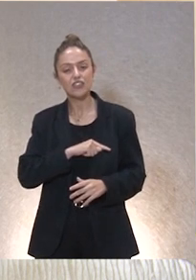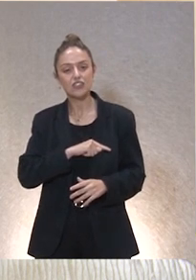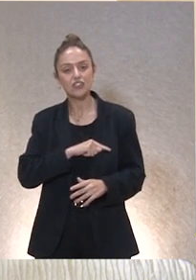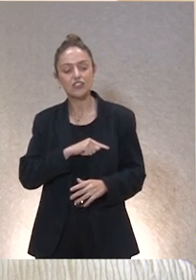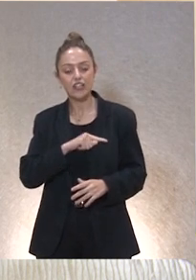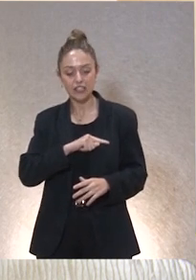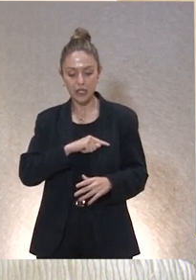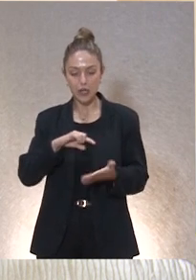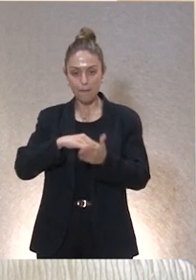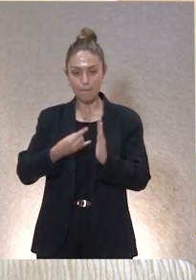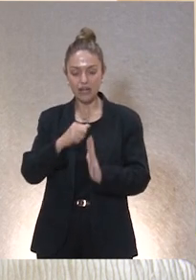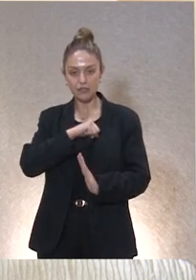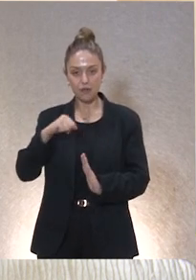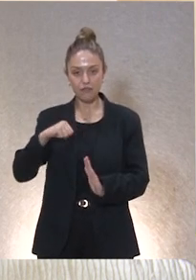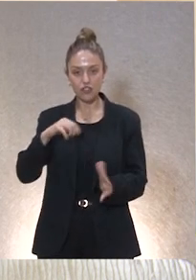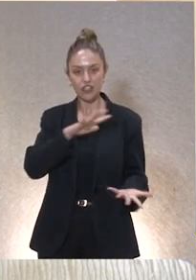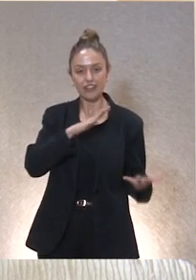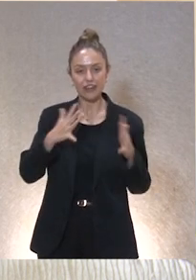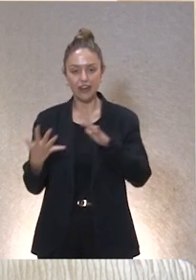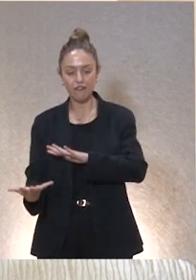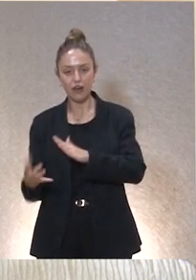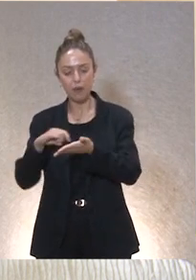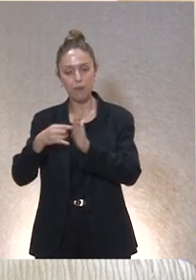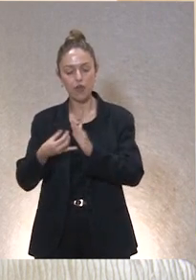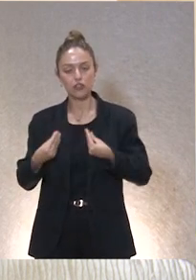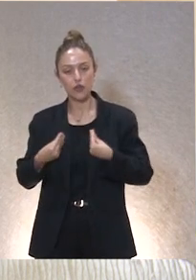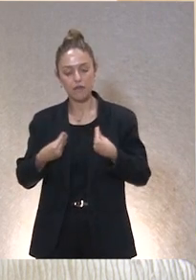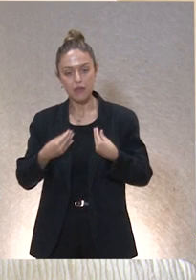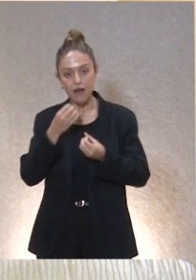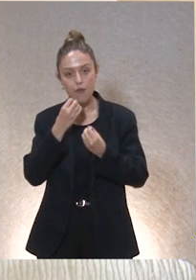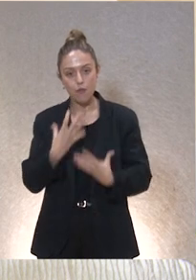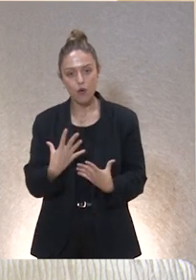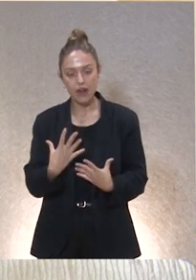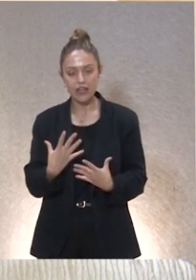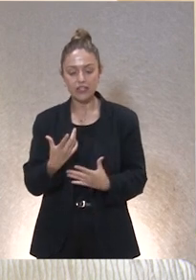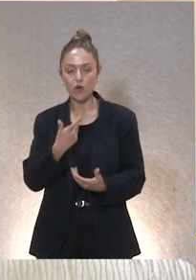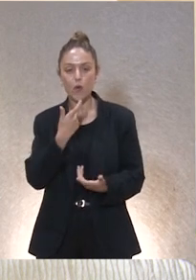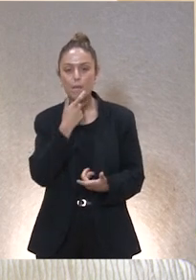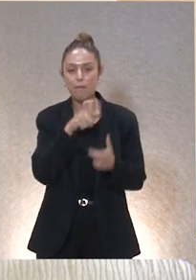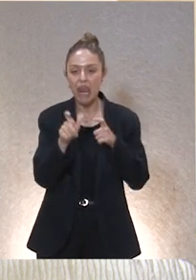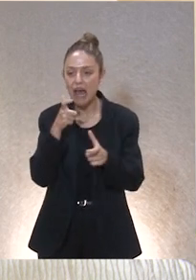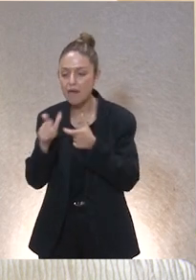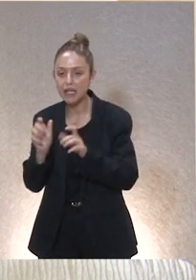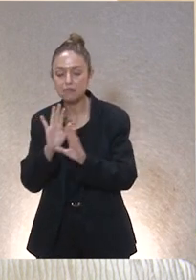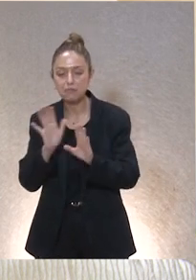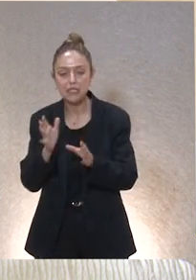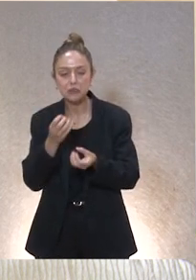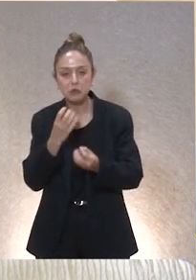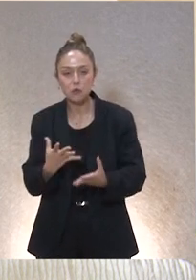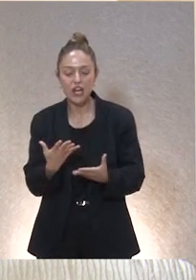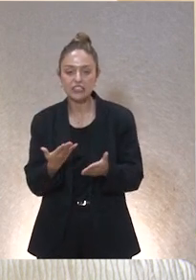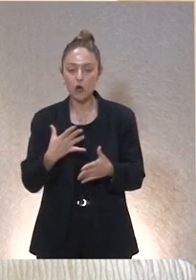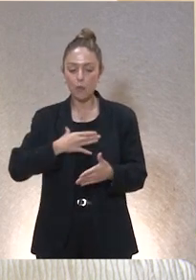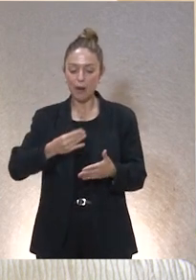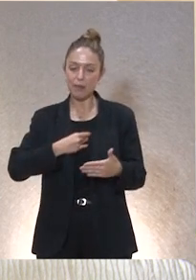personales que transforman que se transforman en proyectos de vida buena y no en palabras huecas y papeles que archivamos en